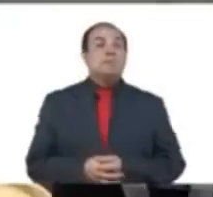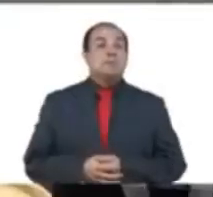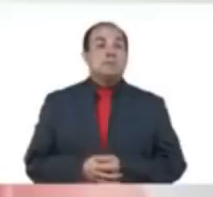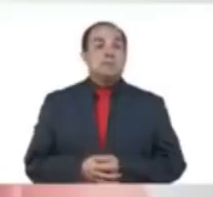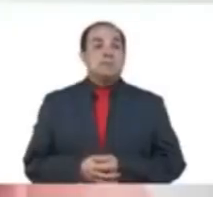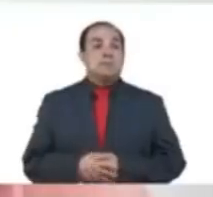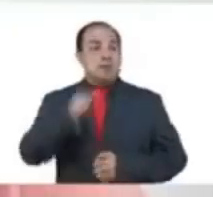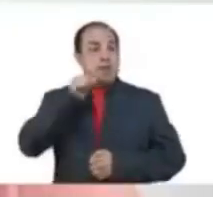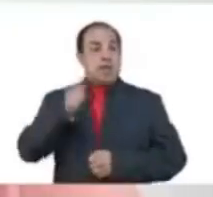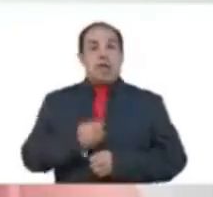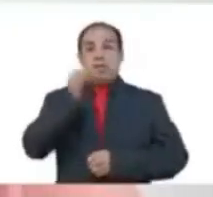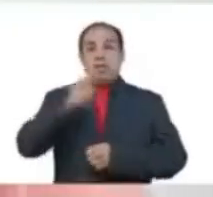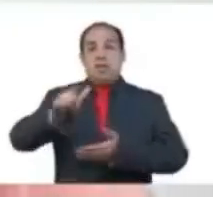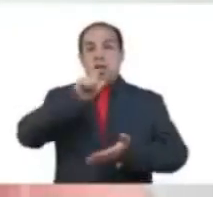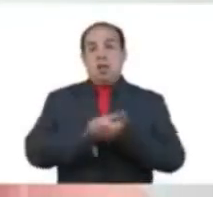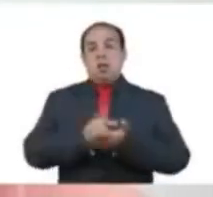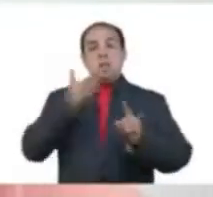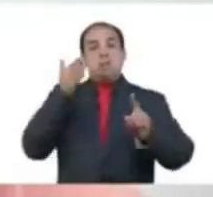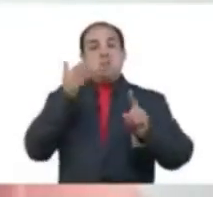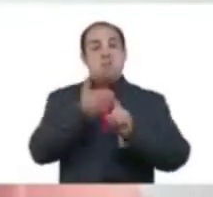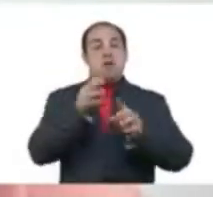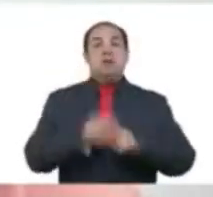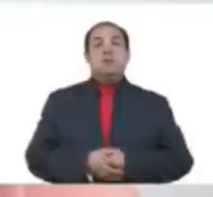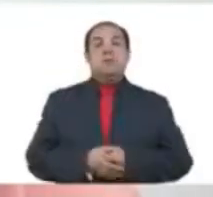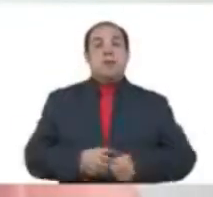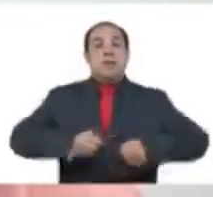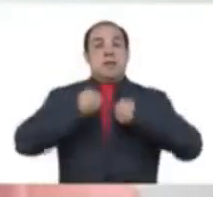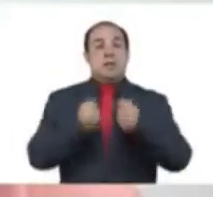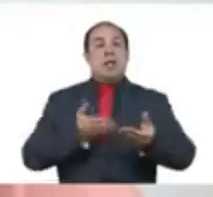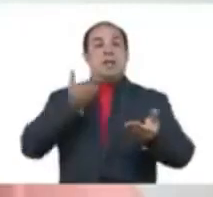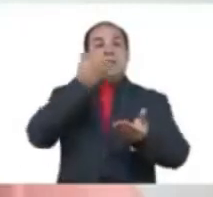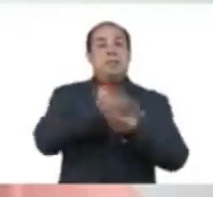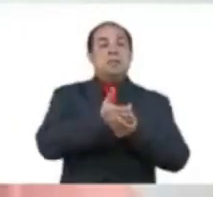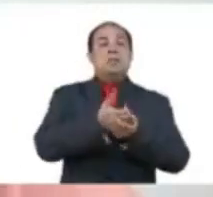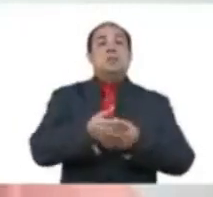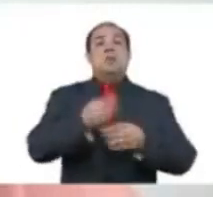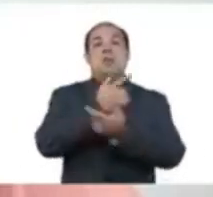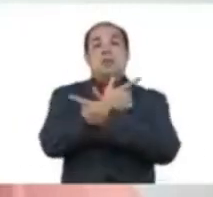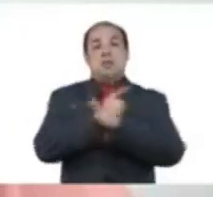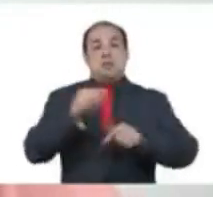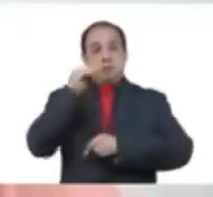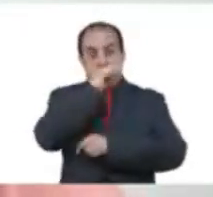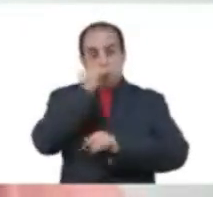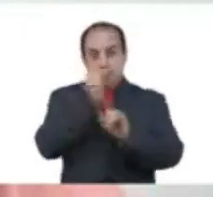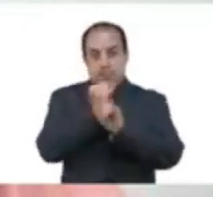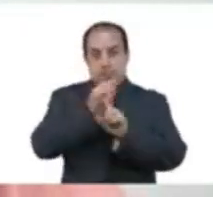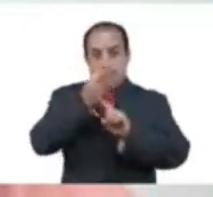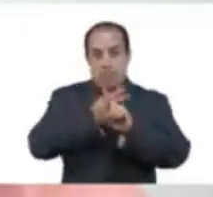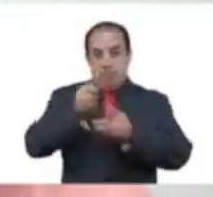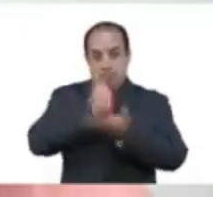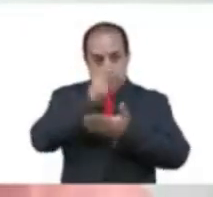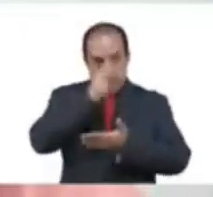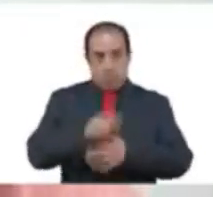Ayer se aprobó la ley para garantizar el acceso libre y gratuito al Internet en la Ciudad de México. Se